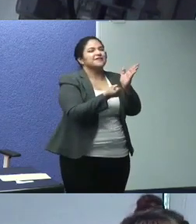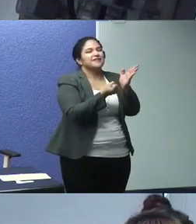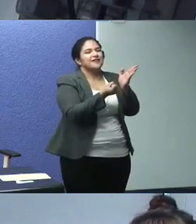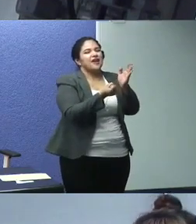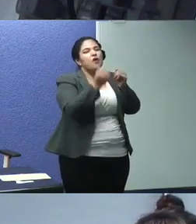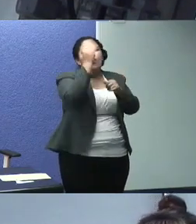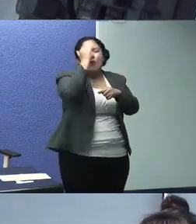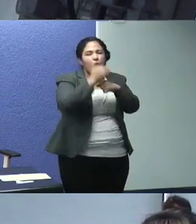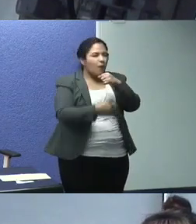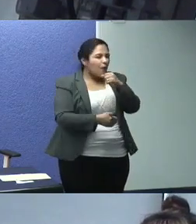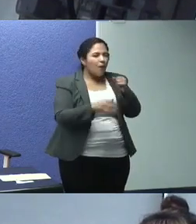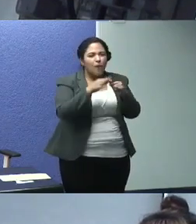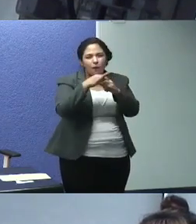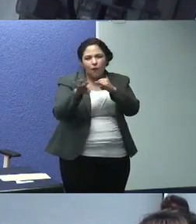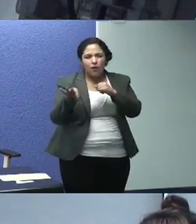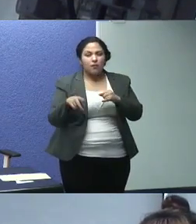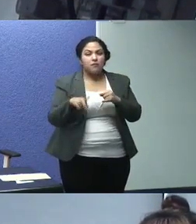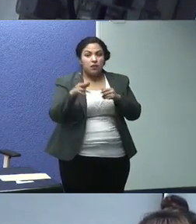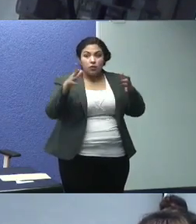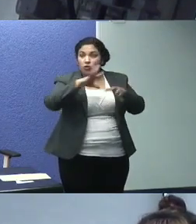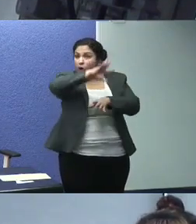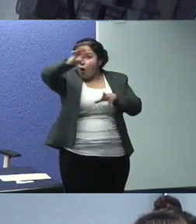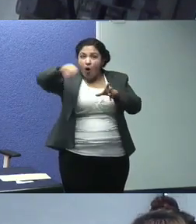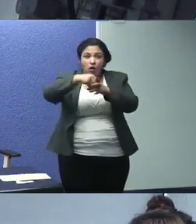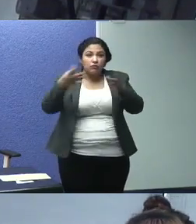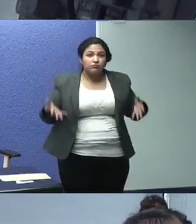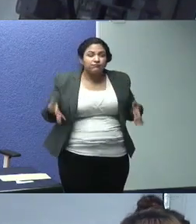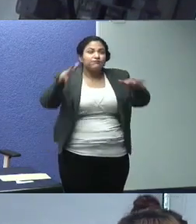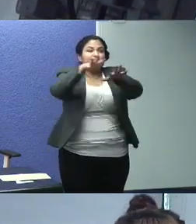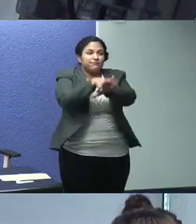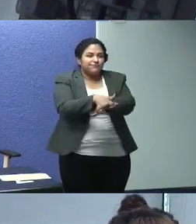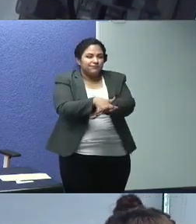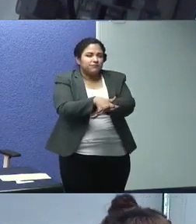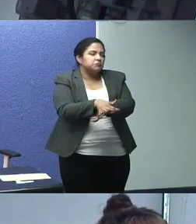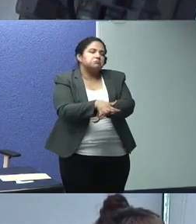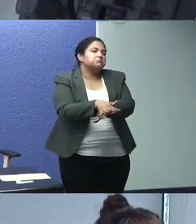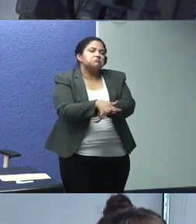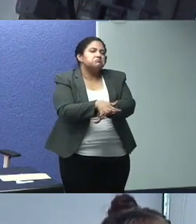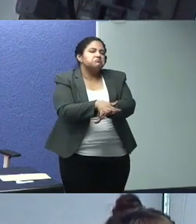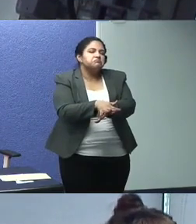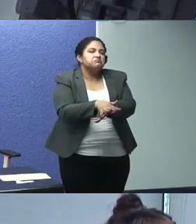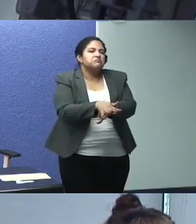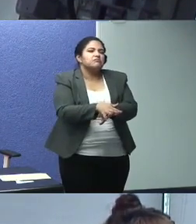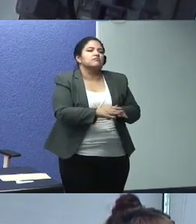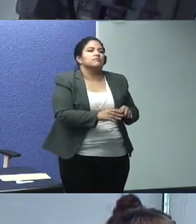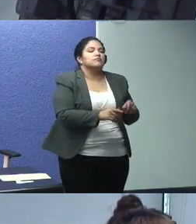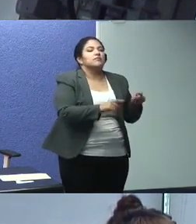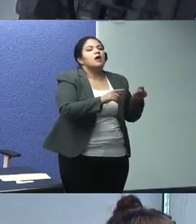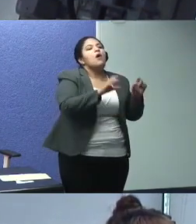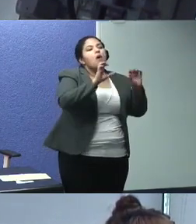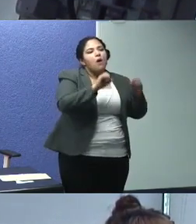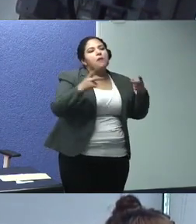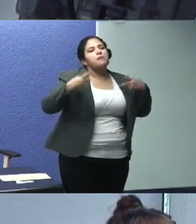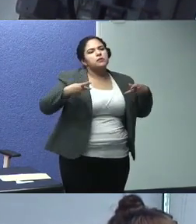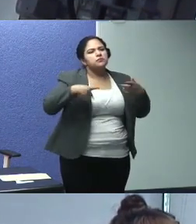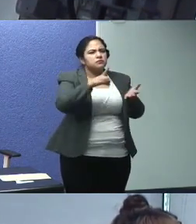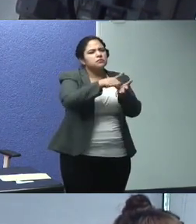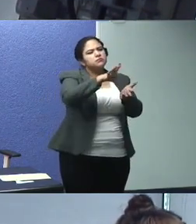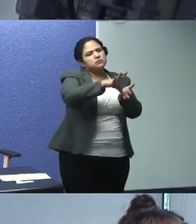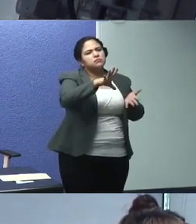una homologación de criterios de atención a las personas con discapacidad o diversidad funcional en